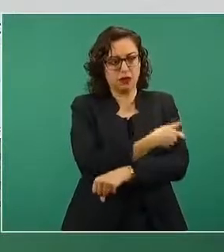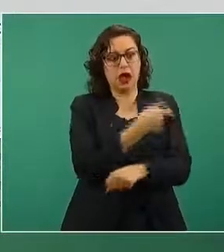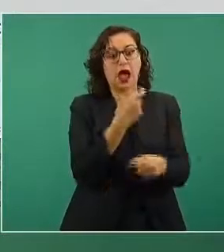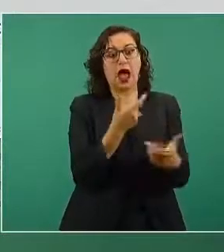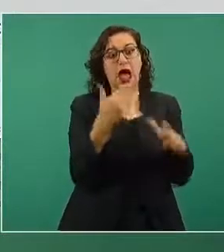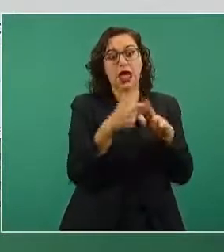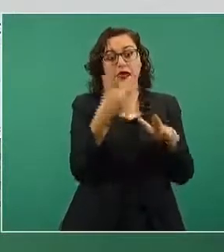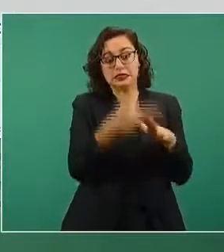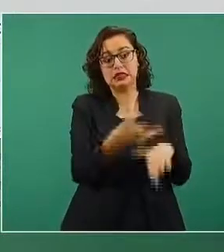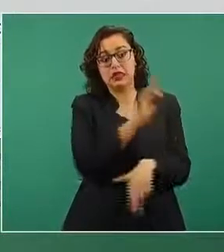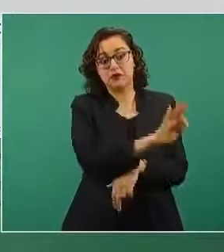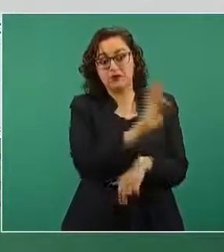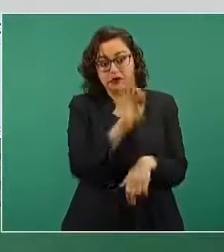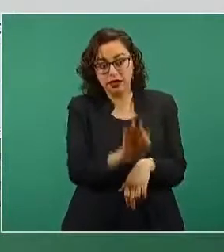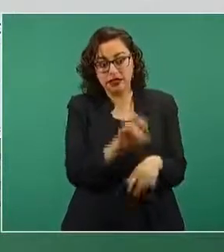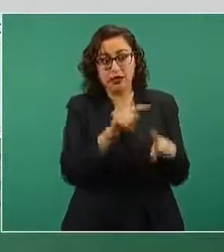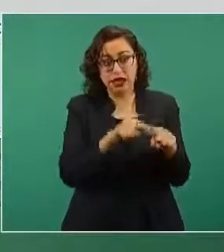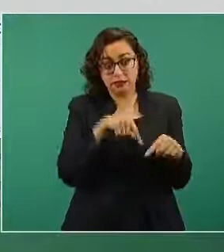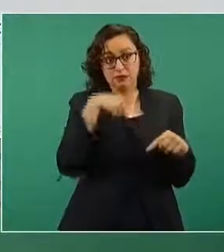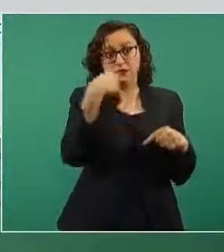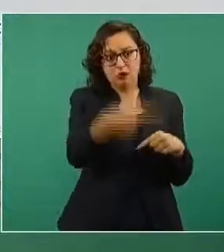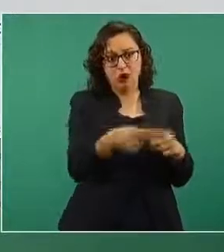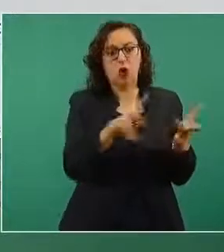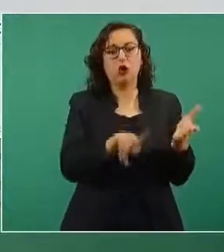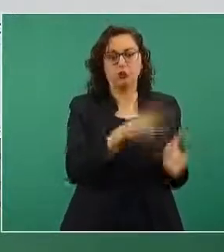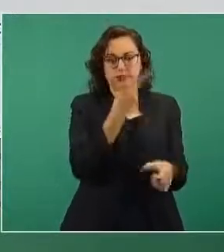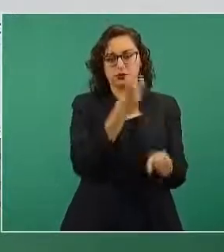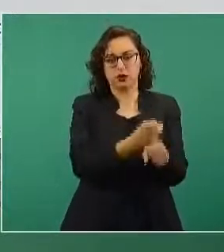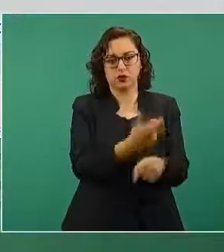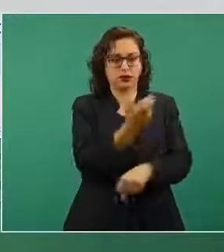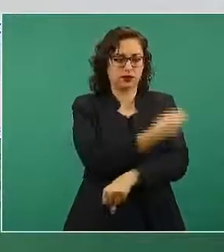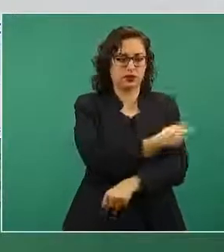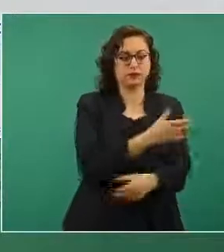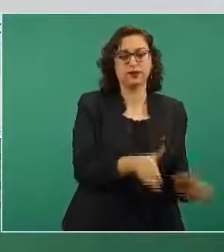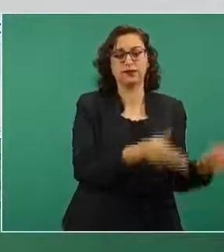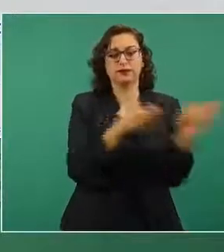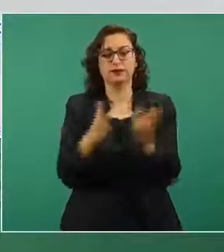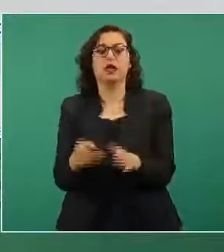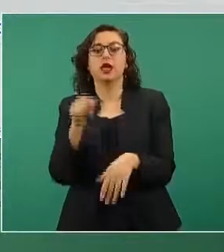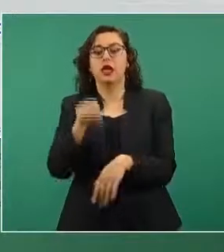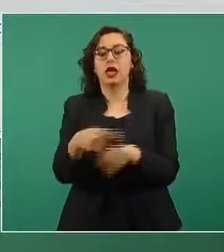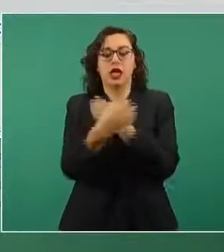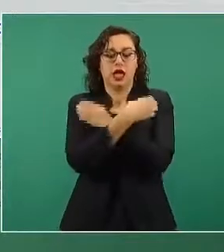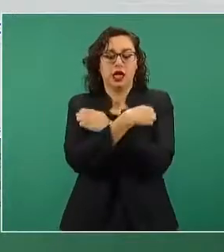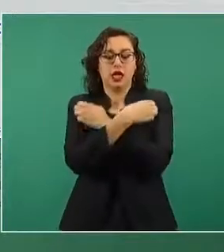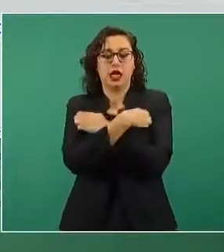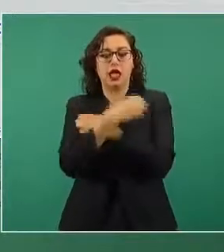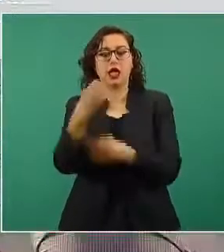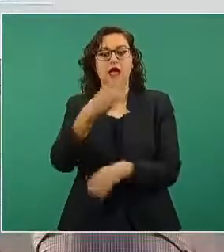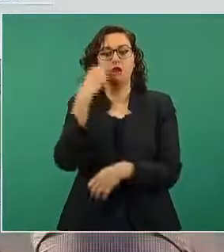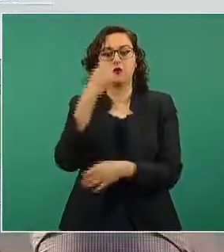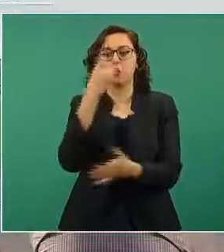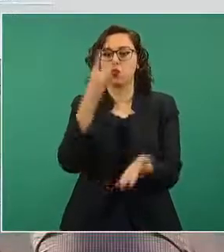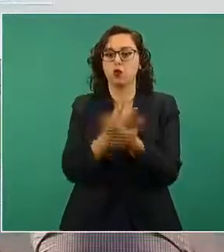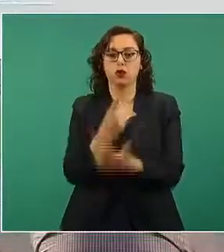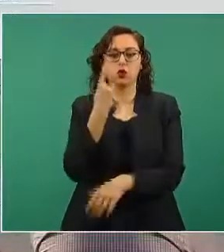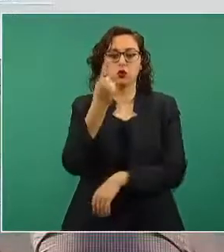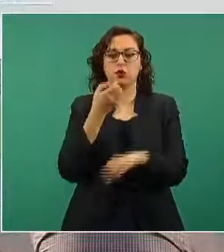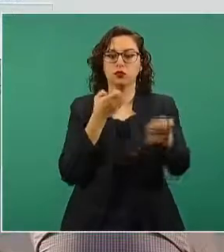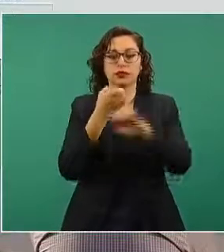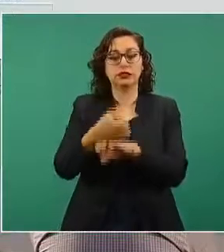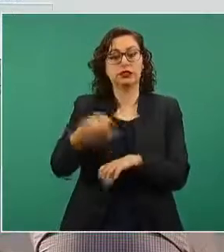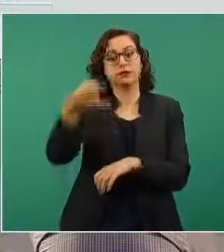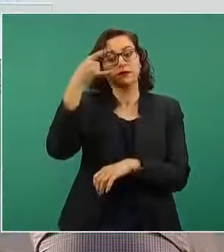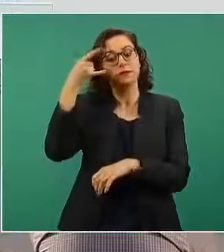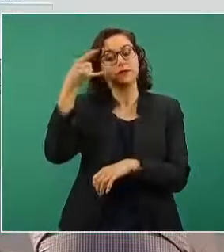calendario apropiado, se les aplicará la segunda dosis. Personal educativo, la experiencia ha sido solamente en el estado de Campeche, donde